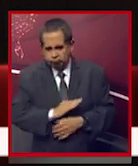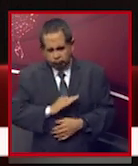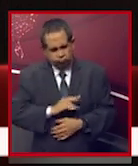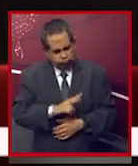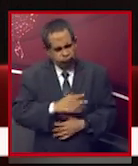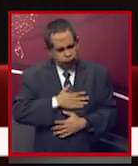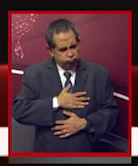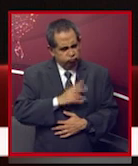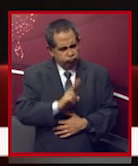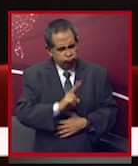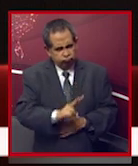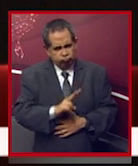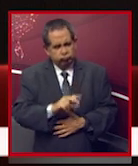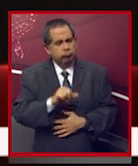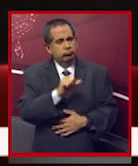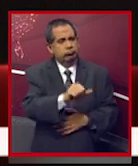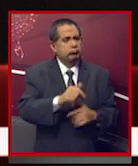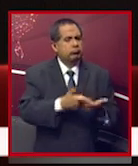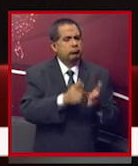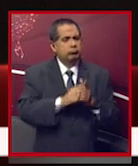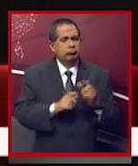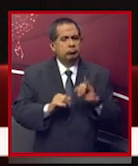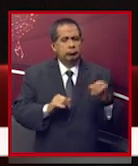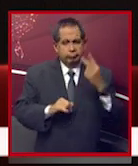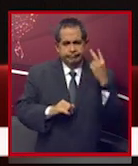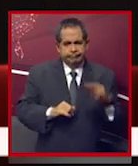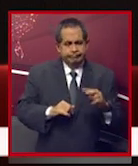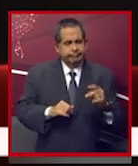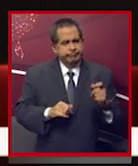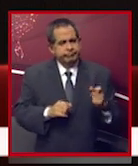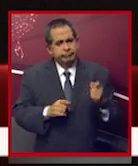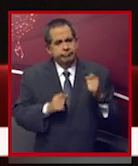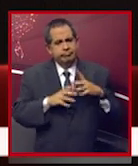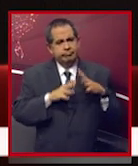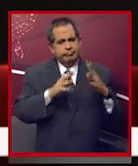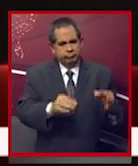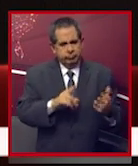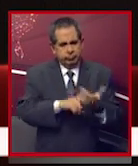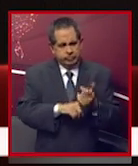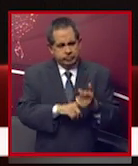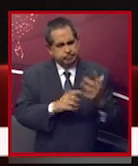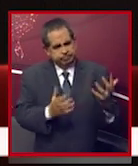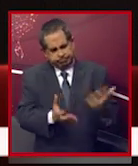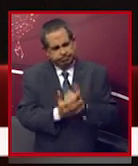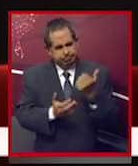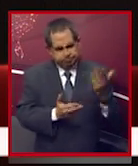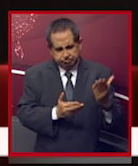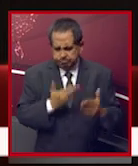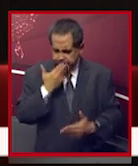sincera a la izquierda mexicana y a sus forjadores por esta victoria.